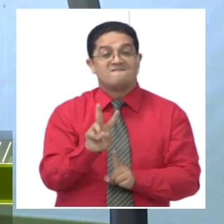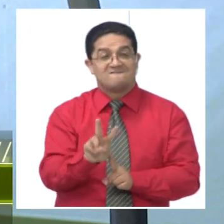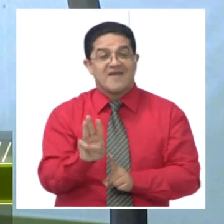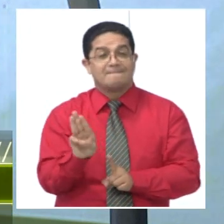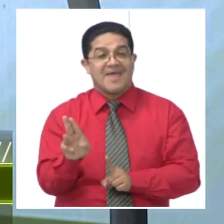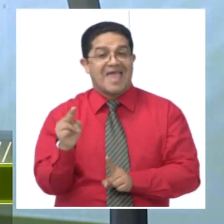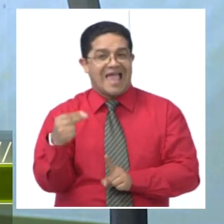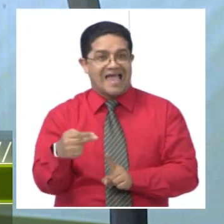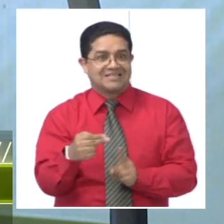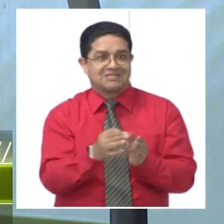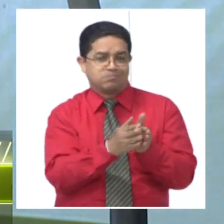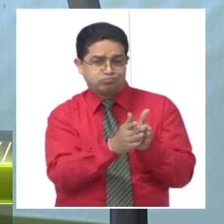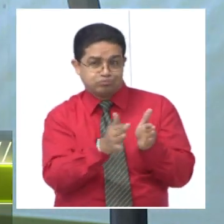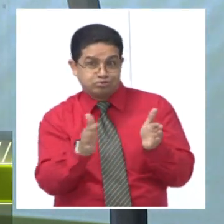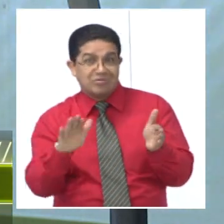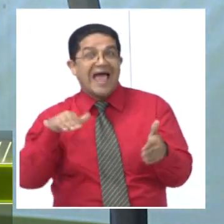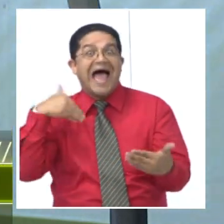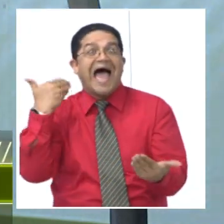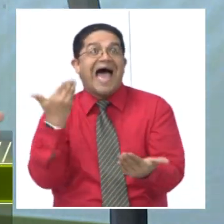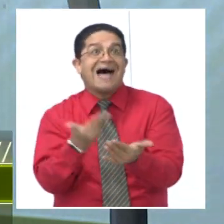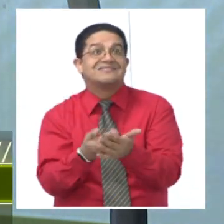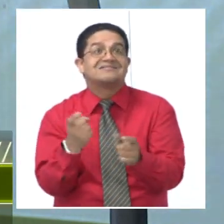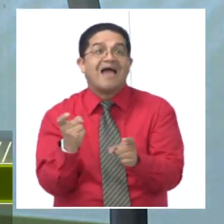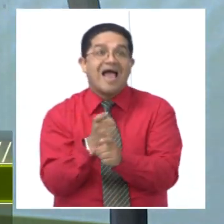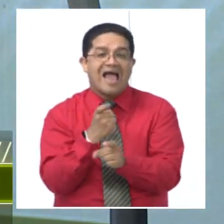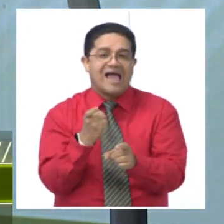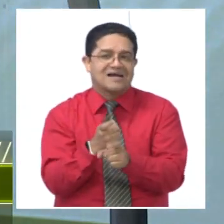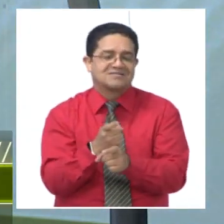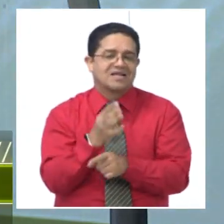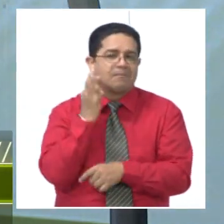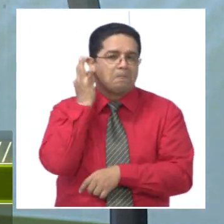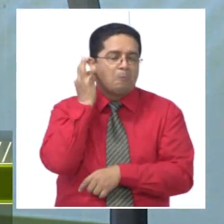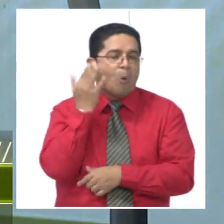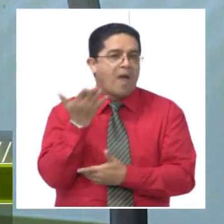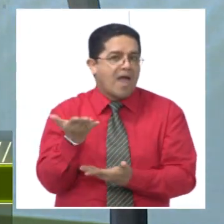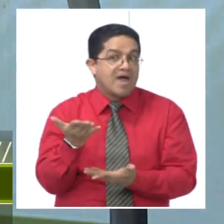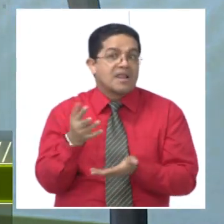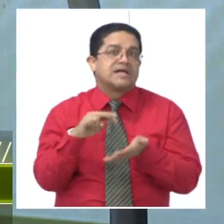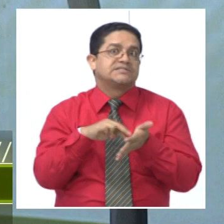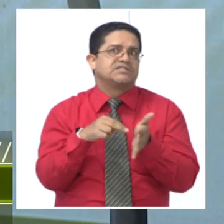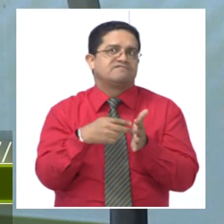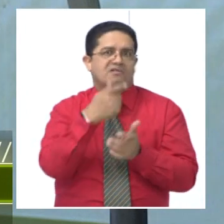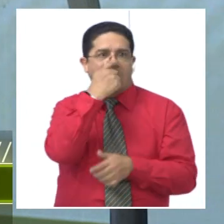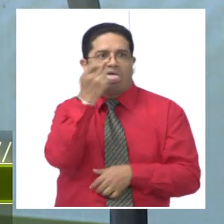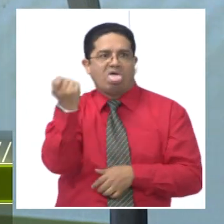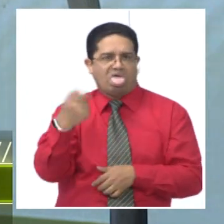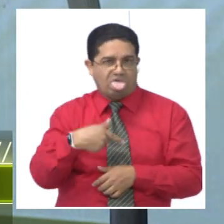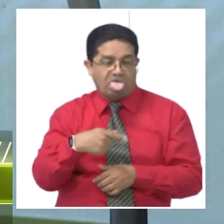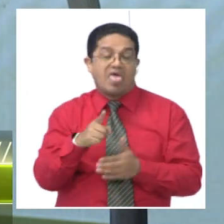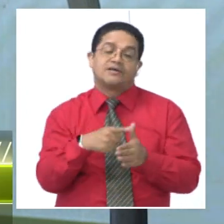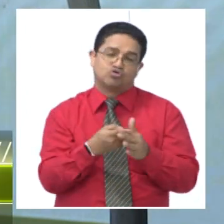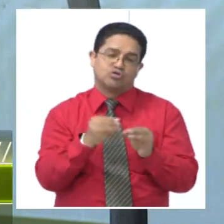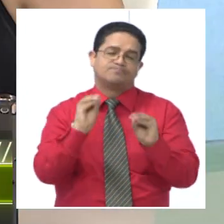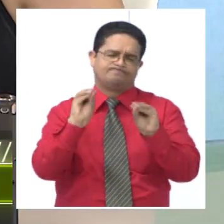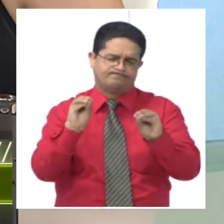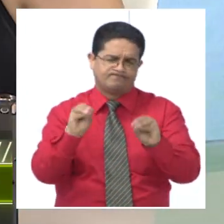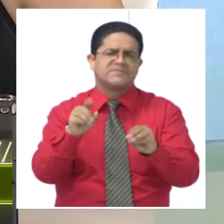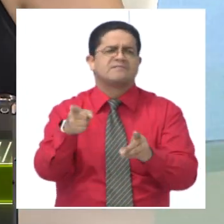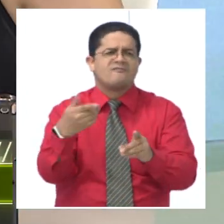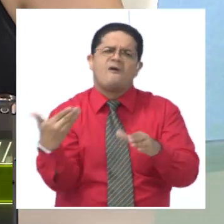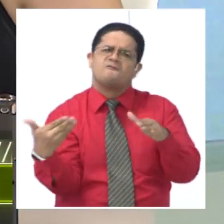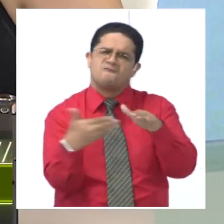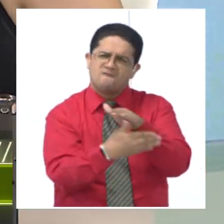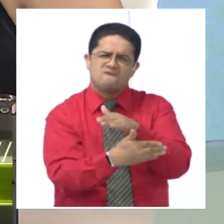cáncer han pasado muchísimos años en los cuales yo he debido abandonar la consulta médica. Entonces siempre la invitación es: ve a tu chequeo anual, que en